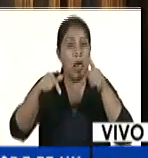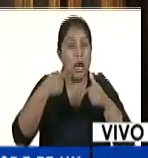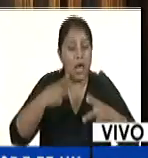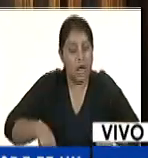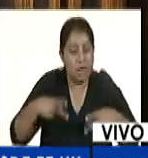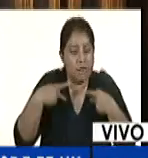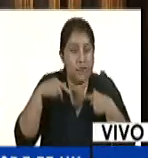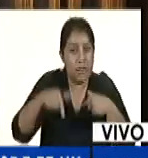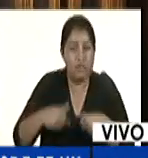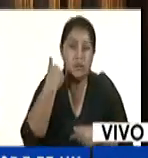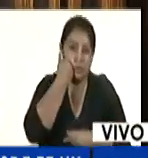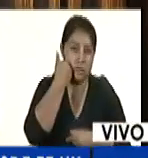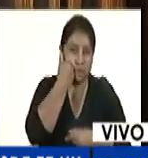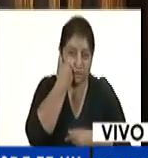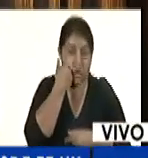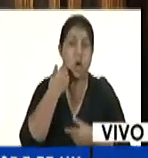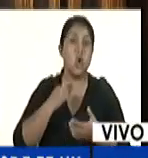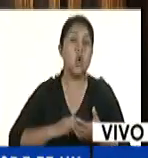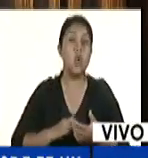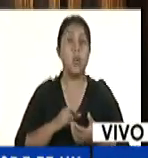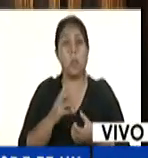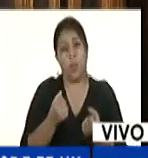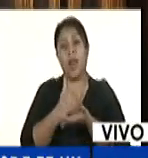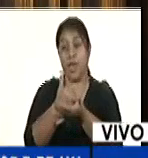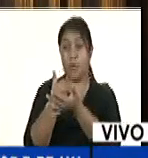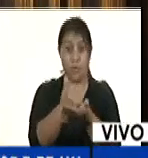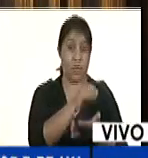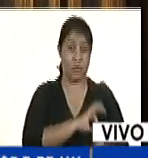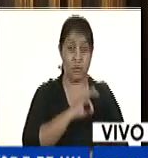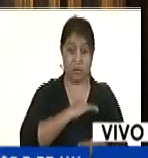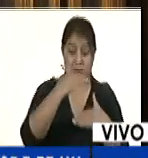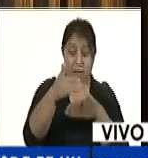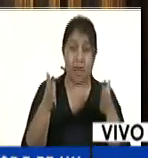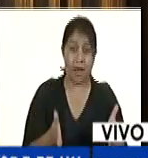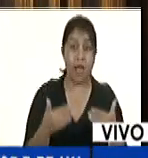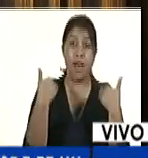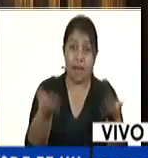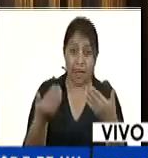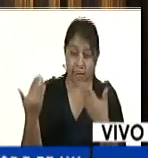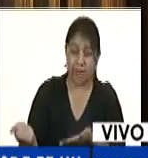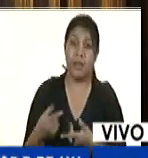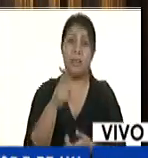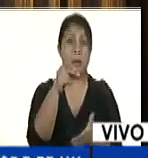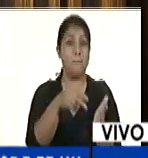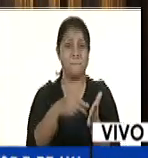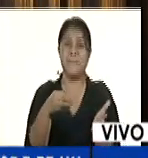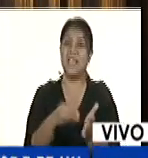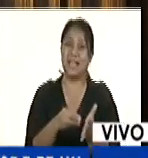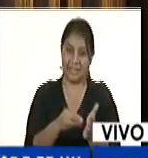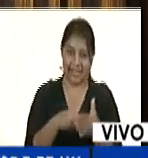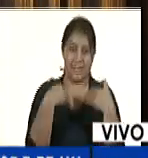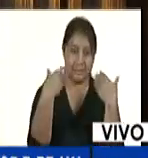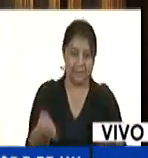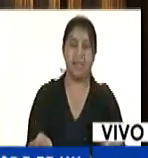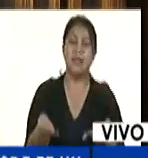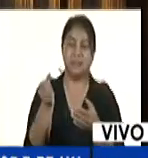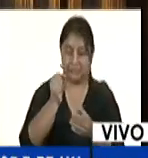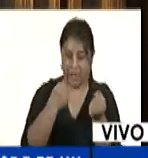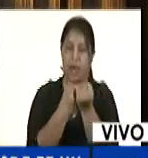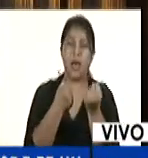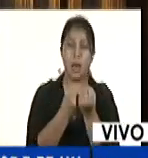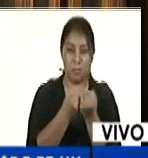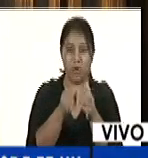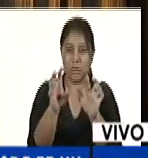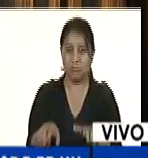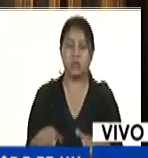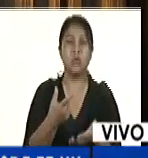continúan con cajas, con el dinero de los 1,000 quetzales en apoyo a las personas de la economía informal que nos